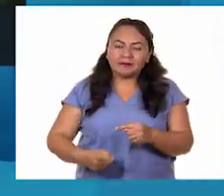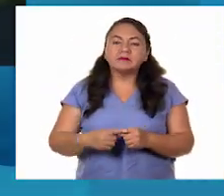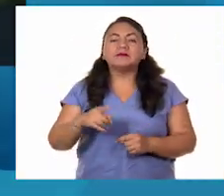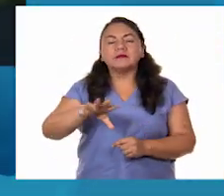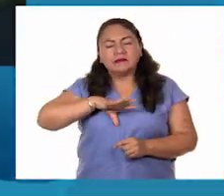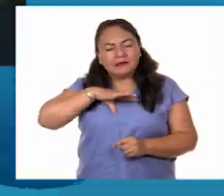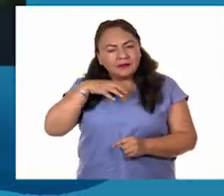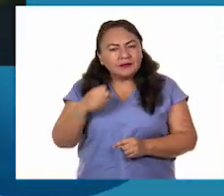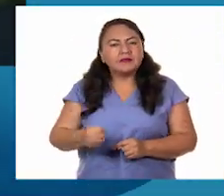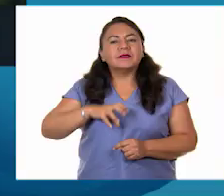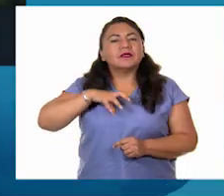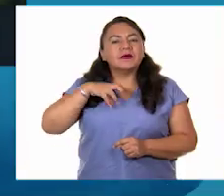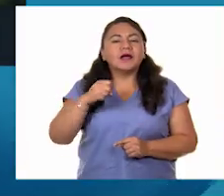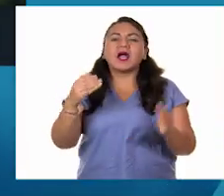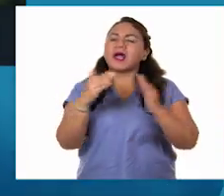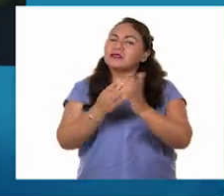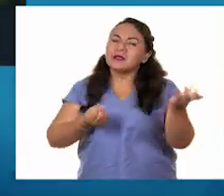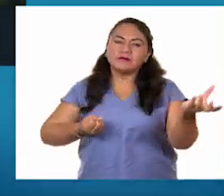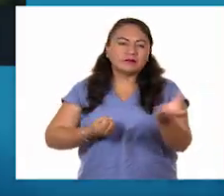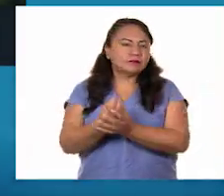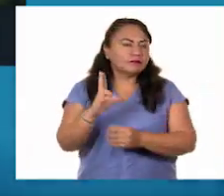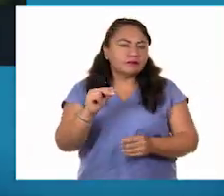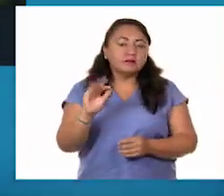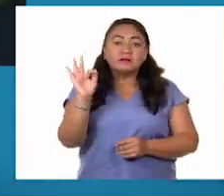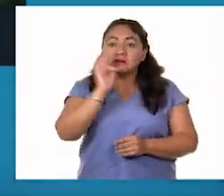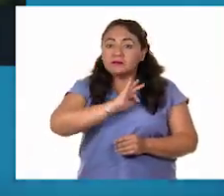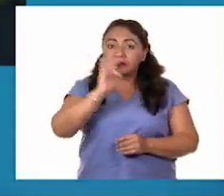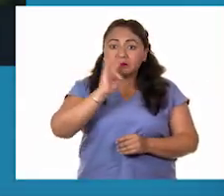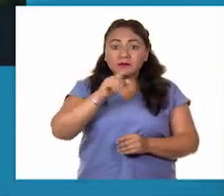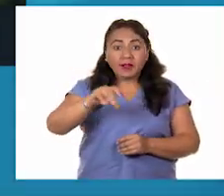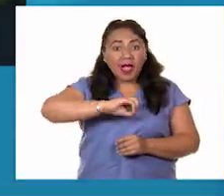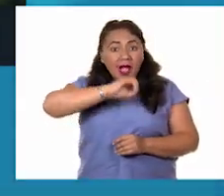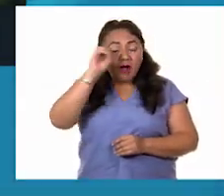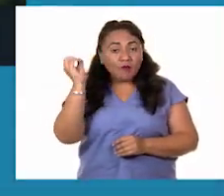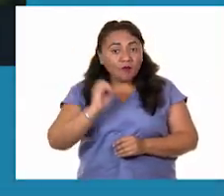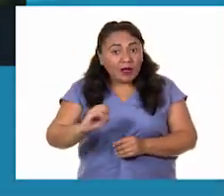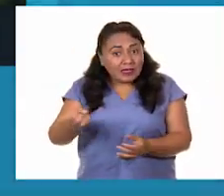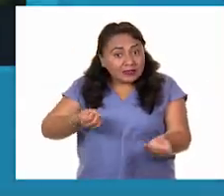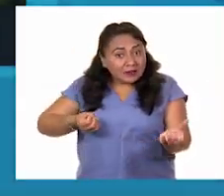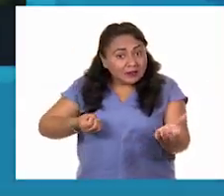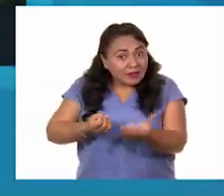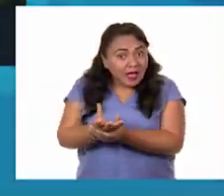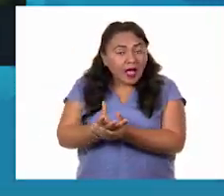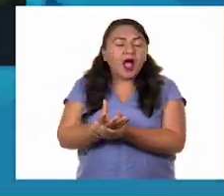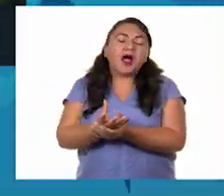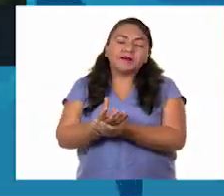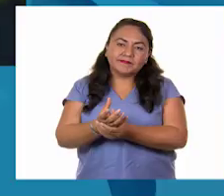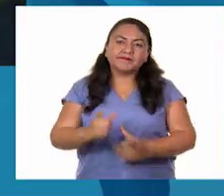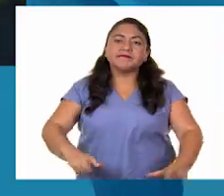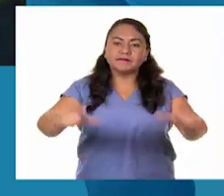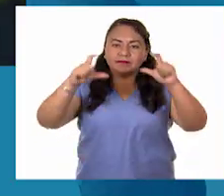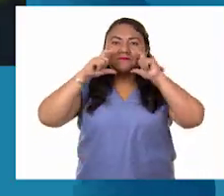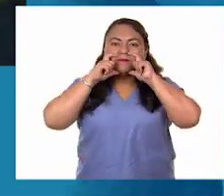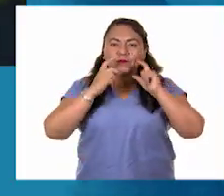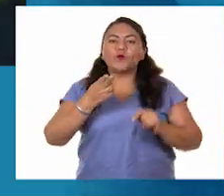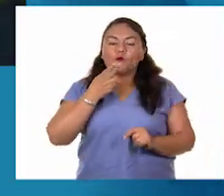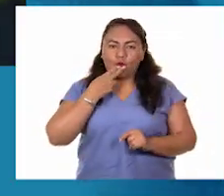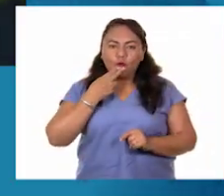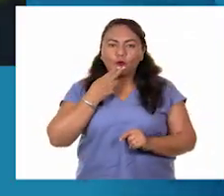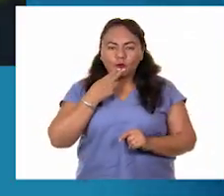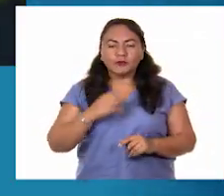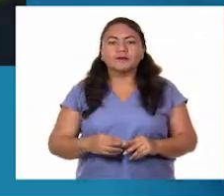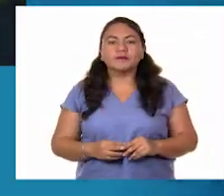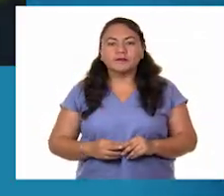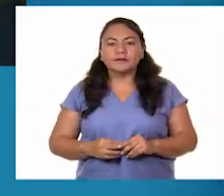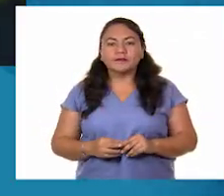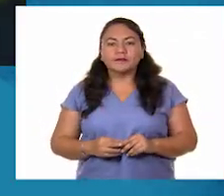Trata de no salir de casa a menos que sea muy necesario. Si lo haces, utiliza el